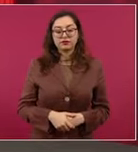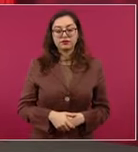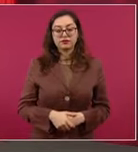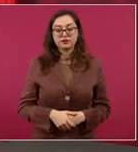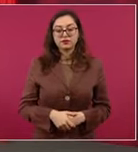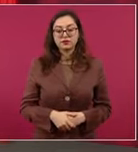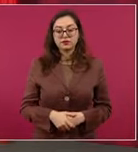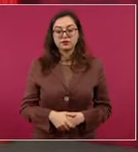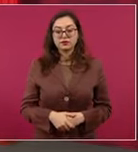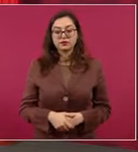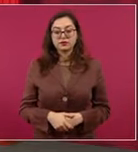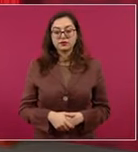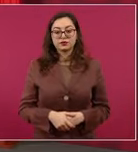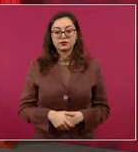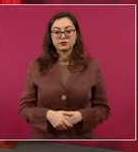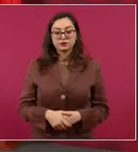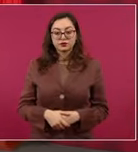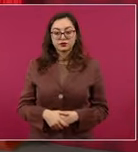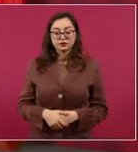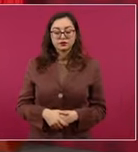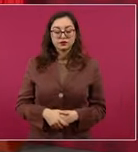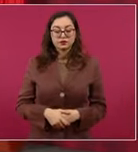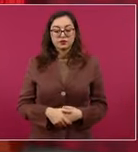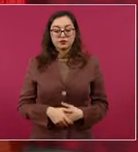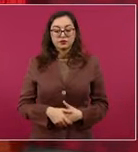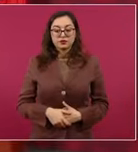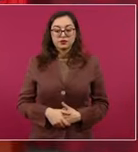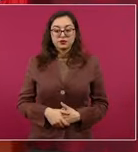artículo en